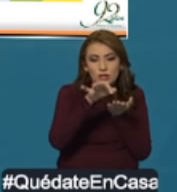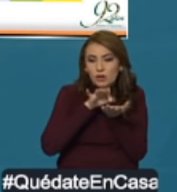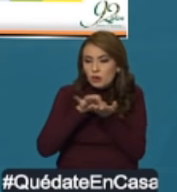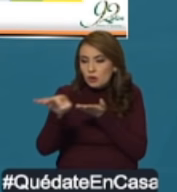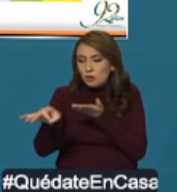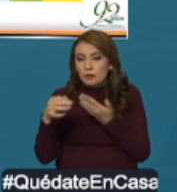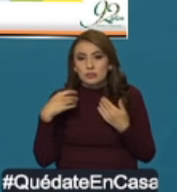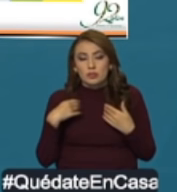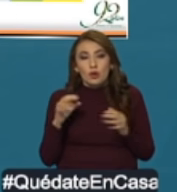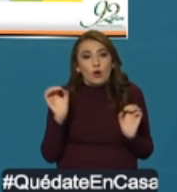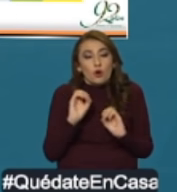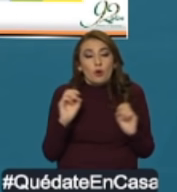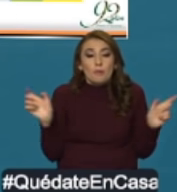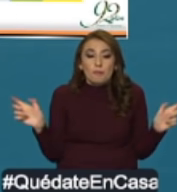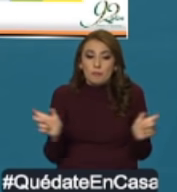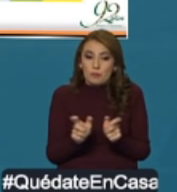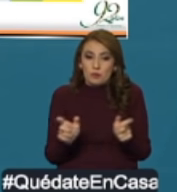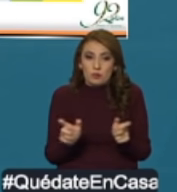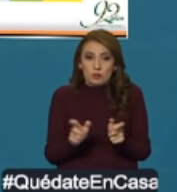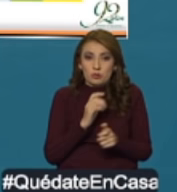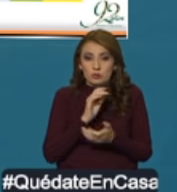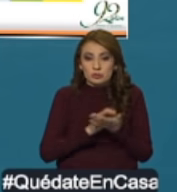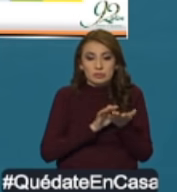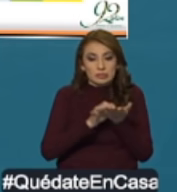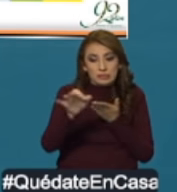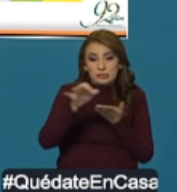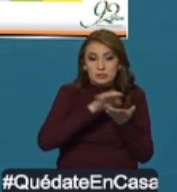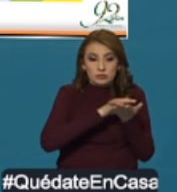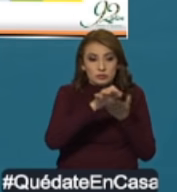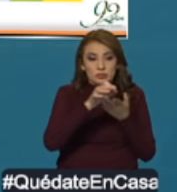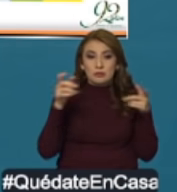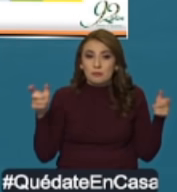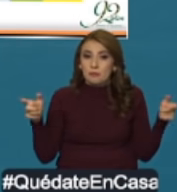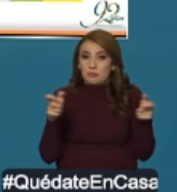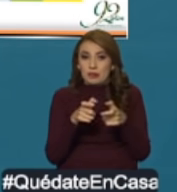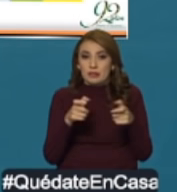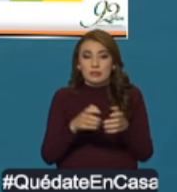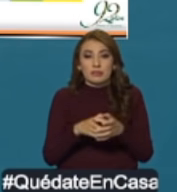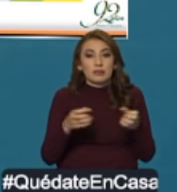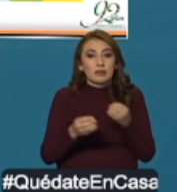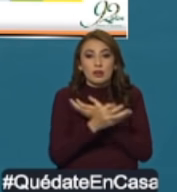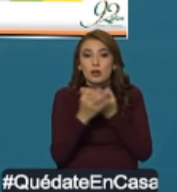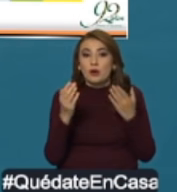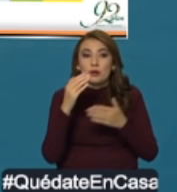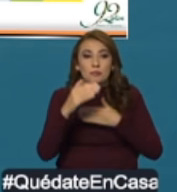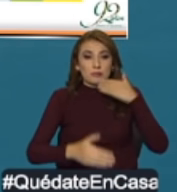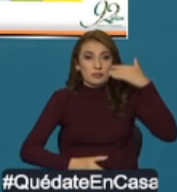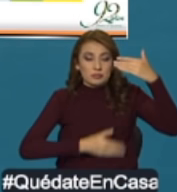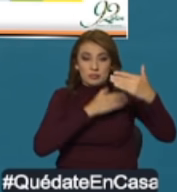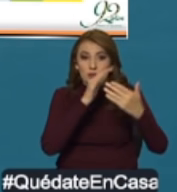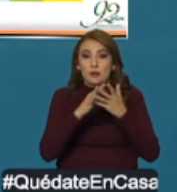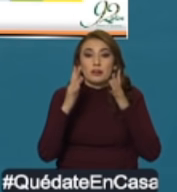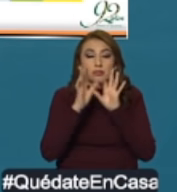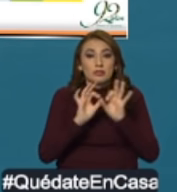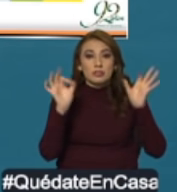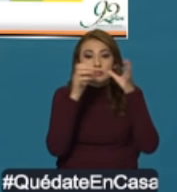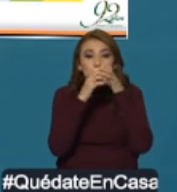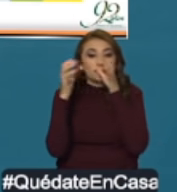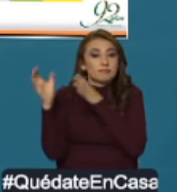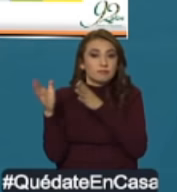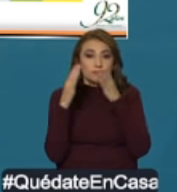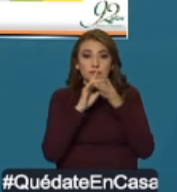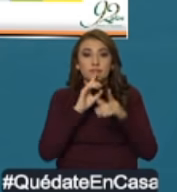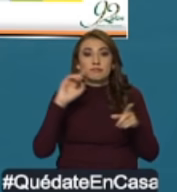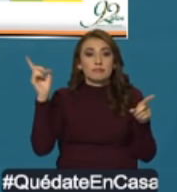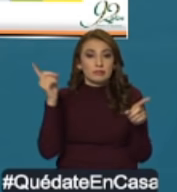no tan infectados y con baja infección, y estos escenarios nos permiten identificar cantones que